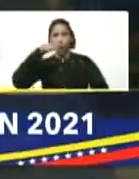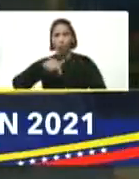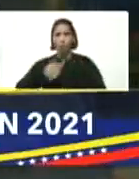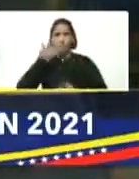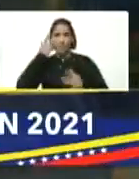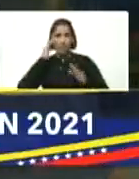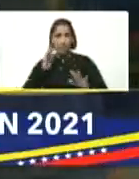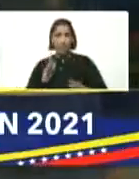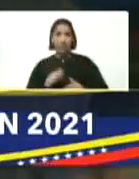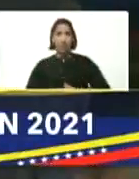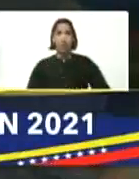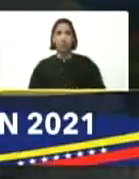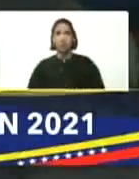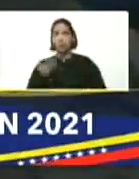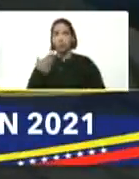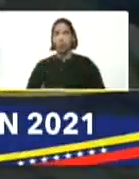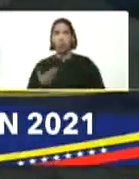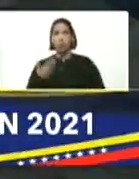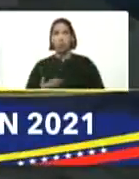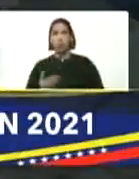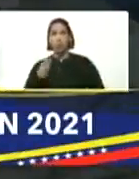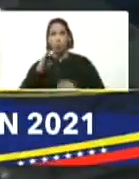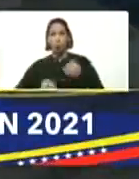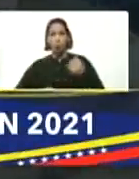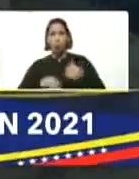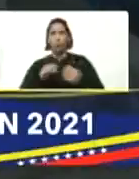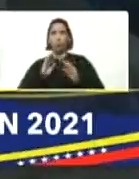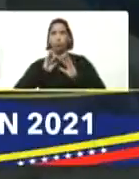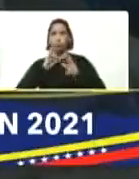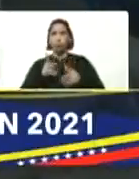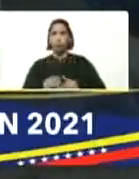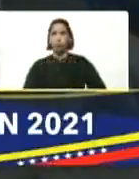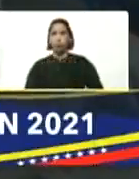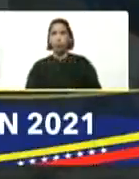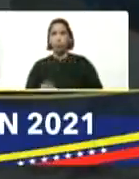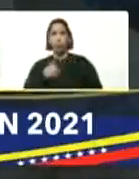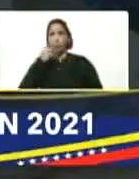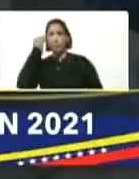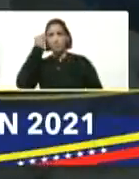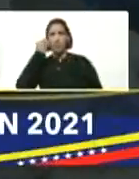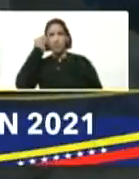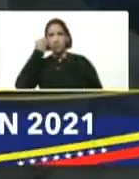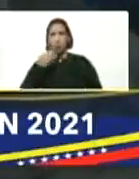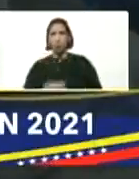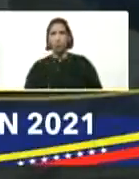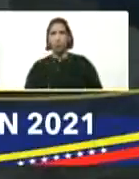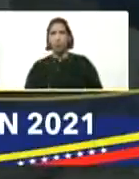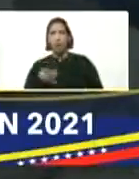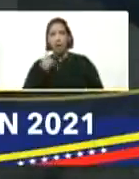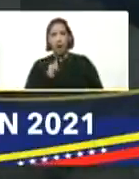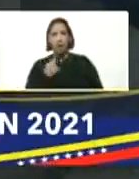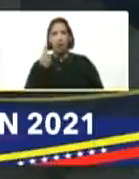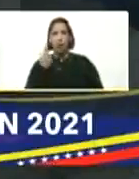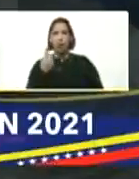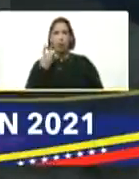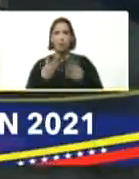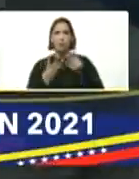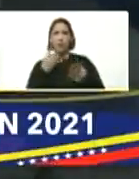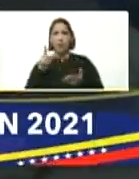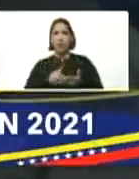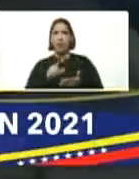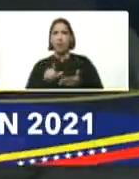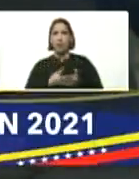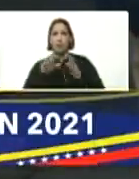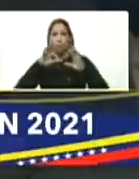parece extremadamente importante. Última consideración, no creo que haya una feria del libro en